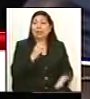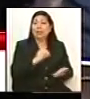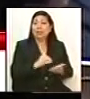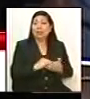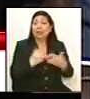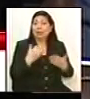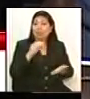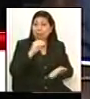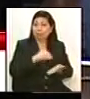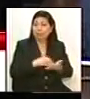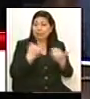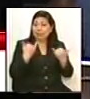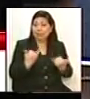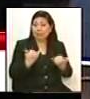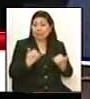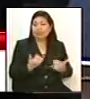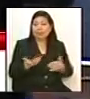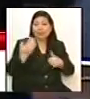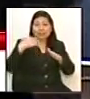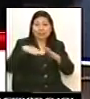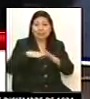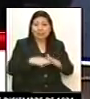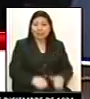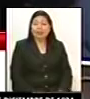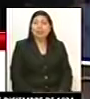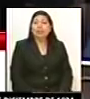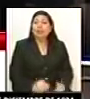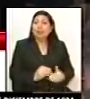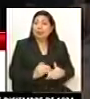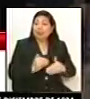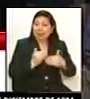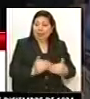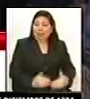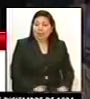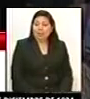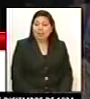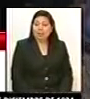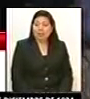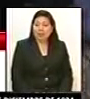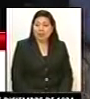está puesto ahí, incluir, ¿no?, prorrogar, ¿no?,